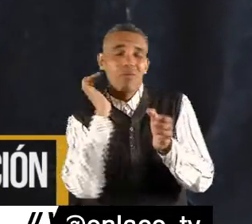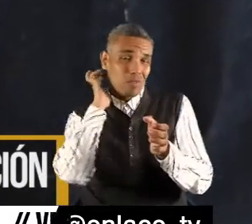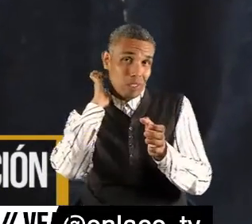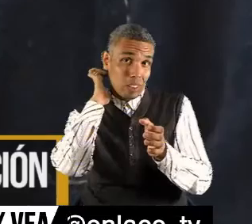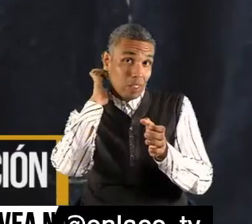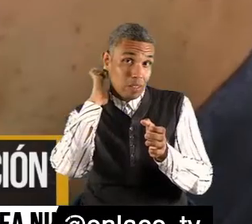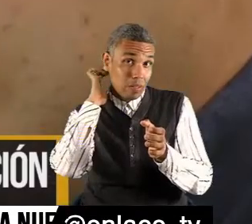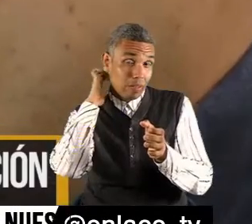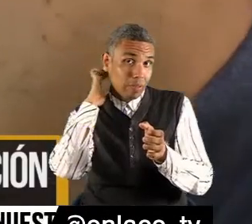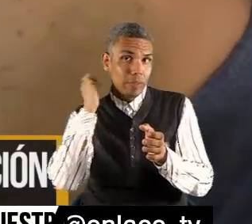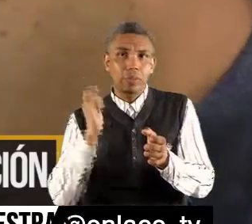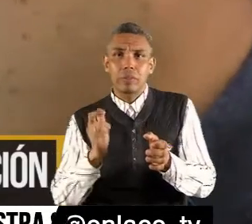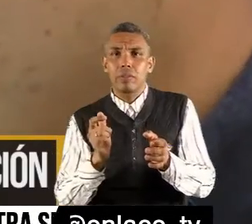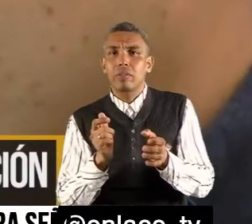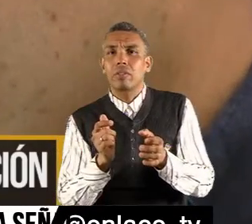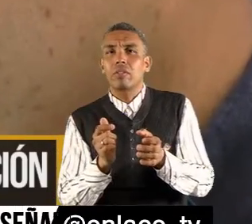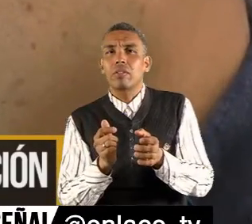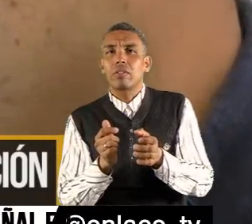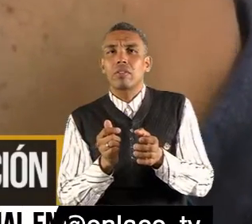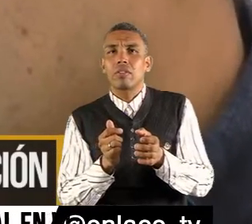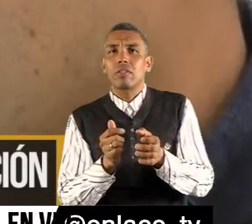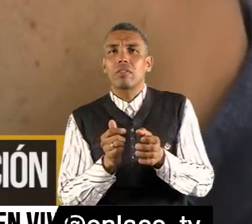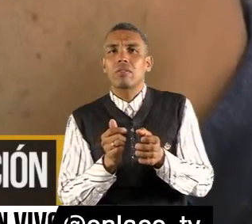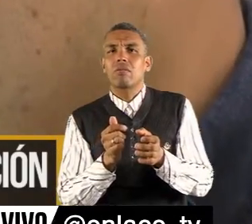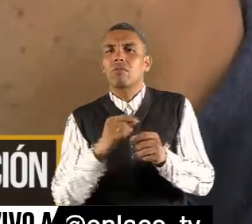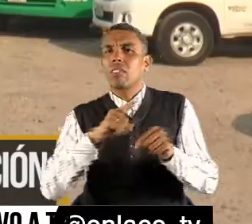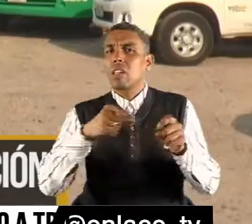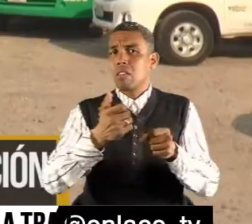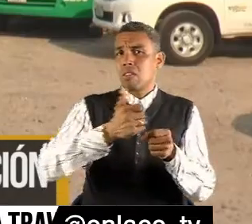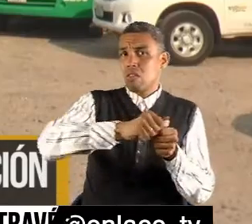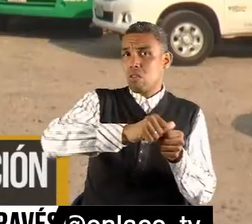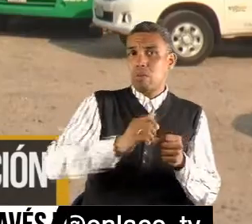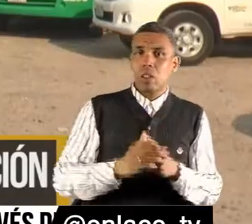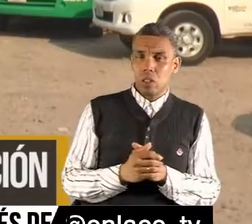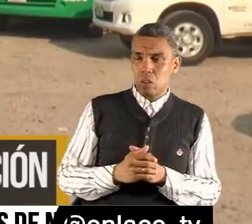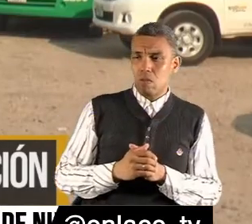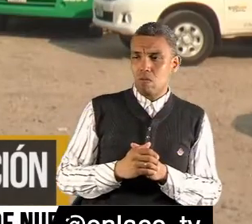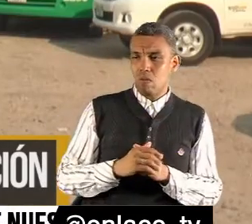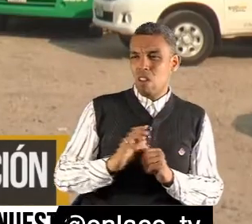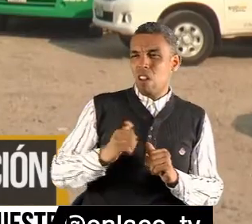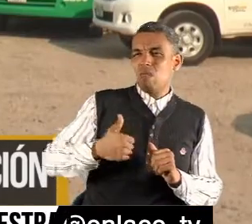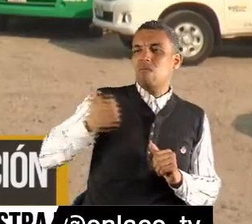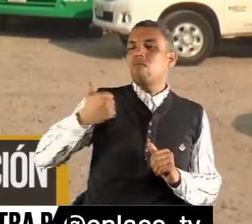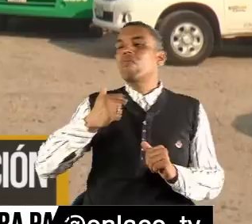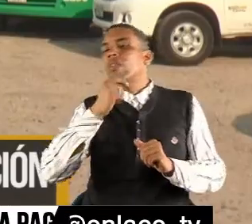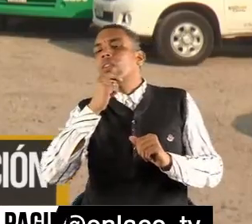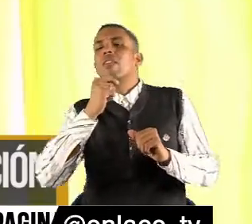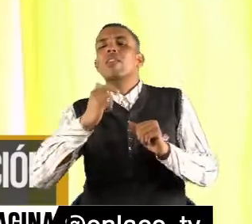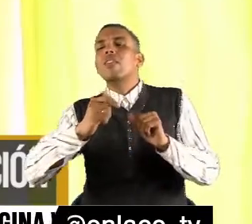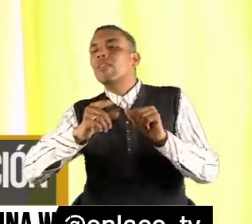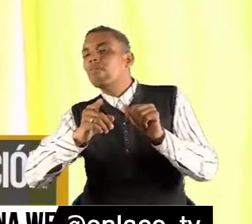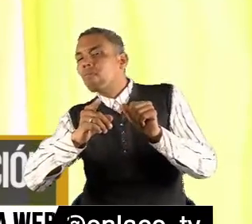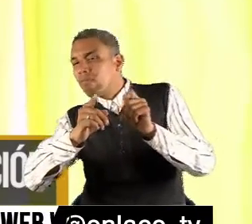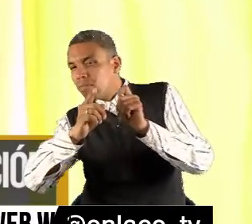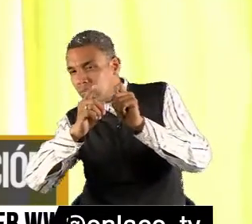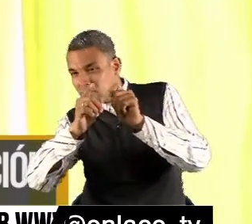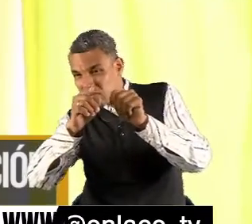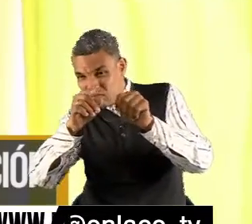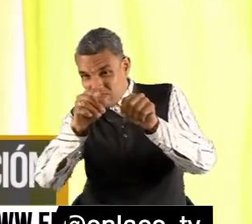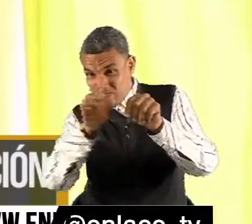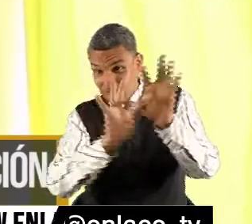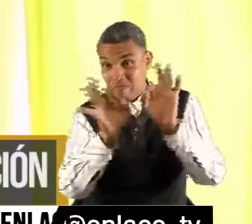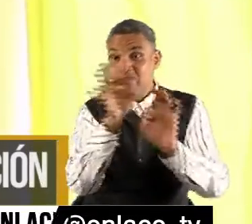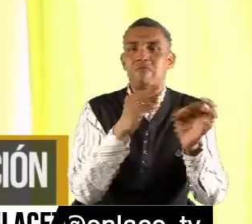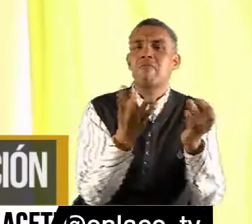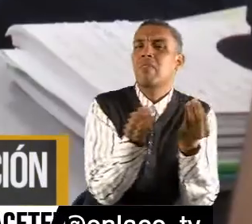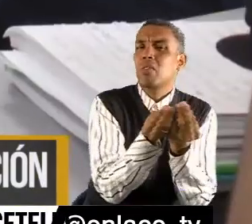si bien quieren favorecer a ajenos, no están teniendo en cuenta a empresas que cumplen con todos los requerimientos que establece el Ministerio de Transporte y que, según lo